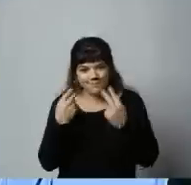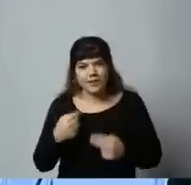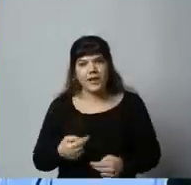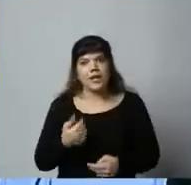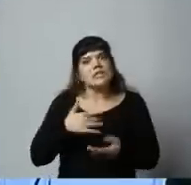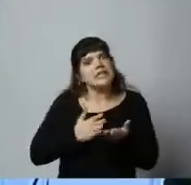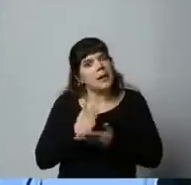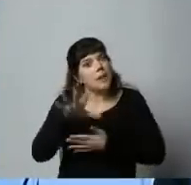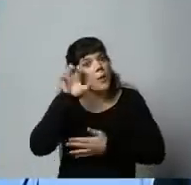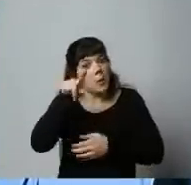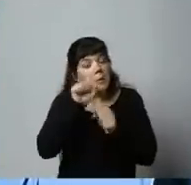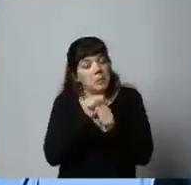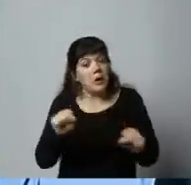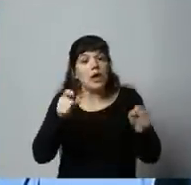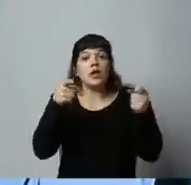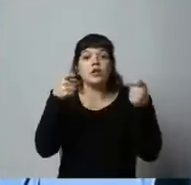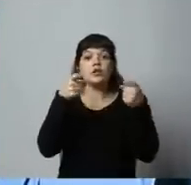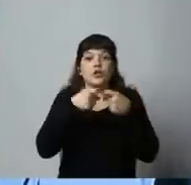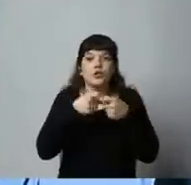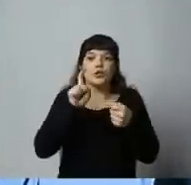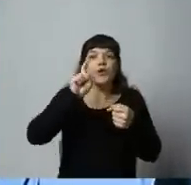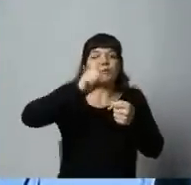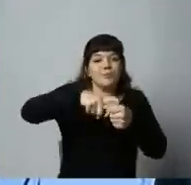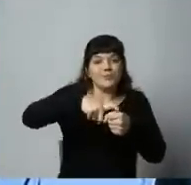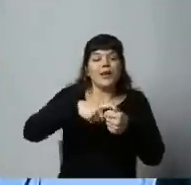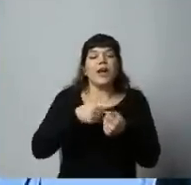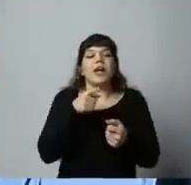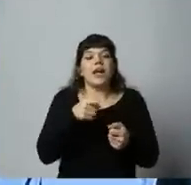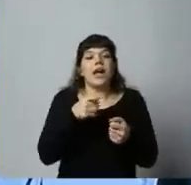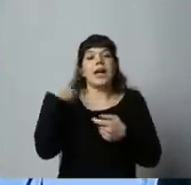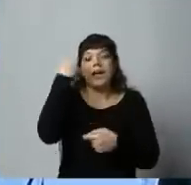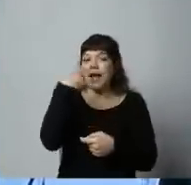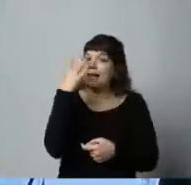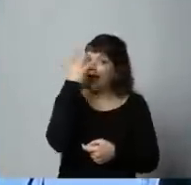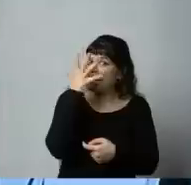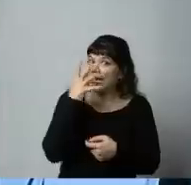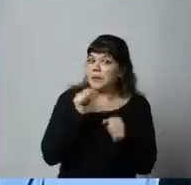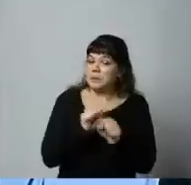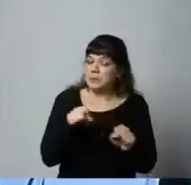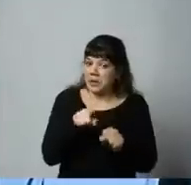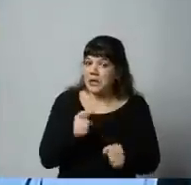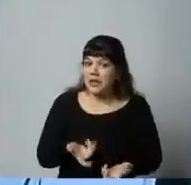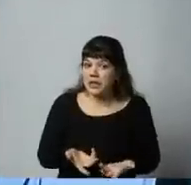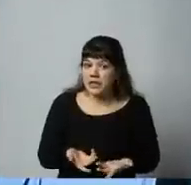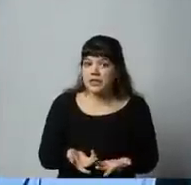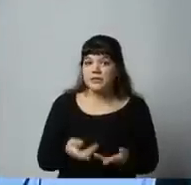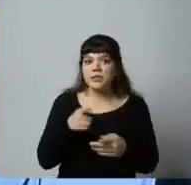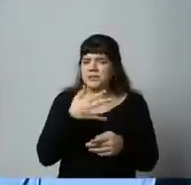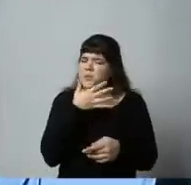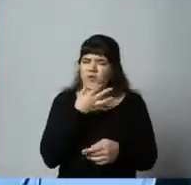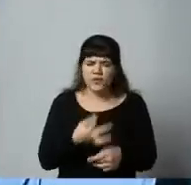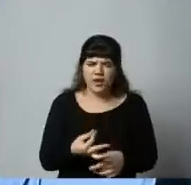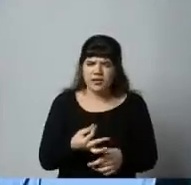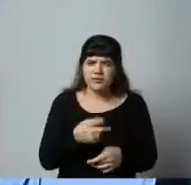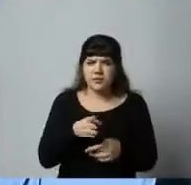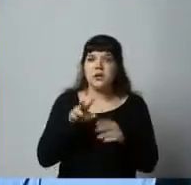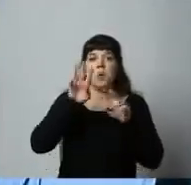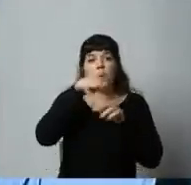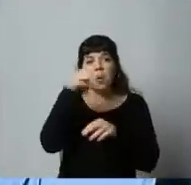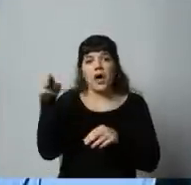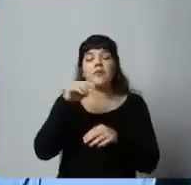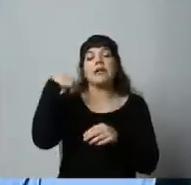siempre te recuerdo que te puedes hacer ser hacer socio de la comunidad de caras y caretas fácilmente yendo a caras